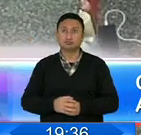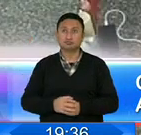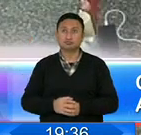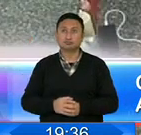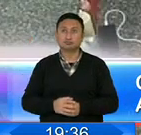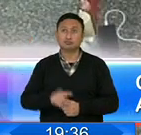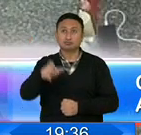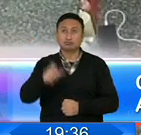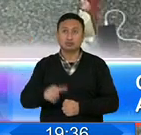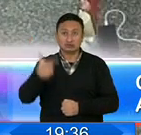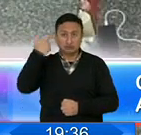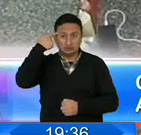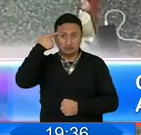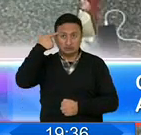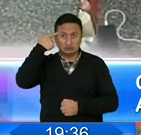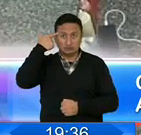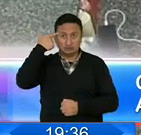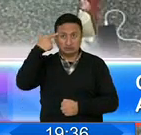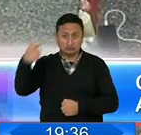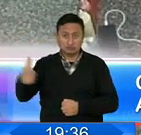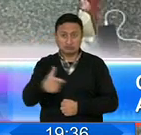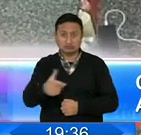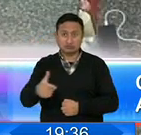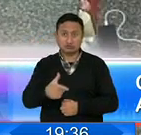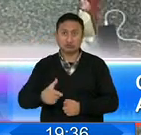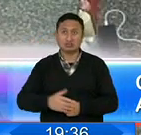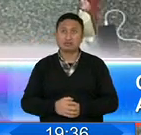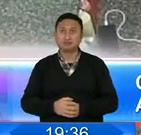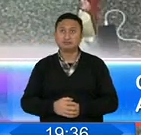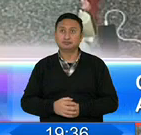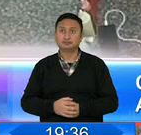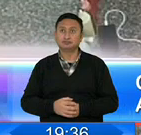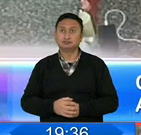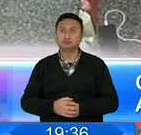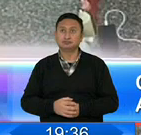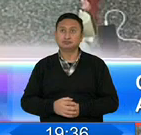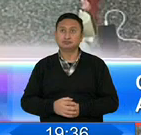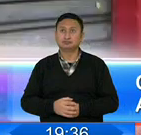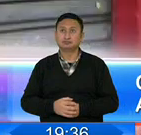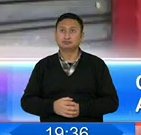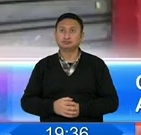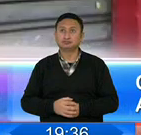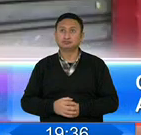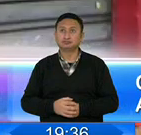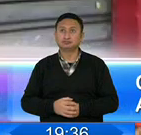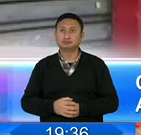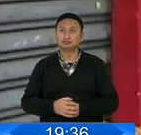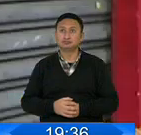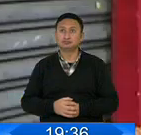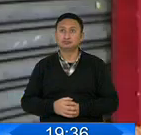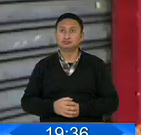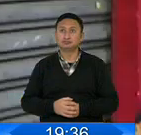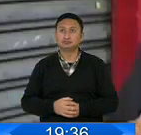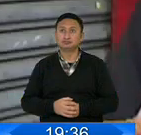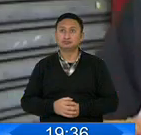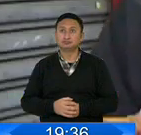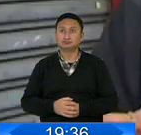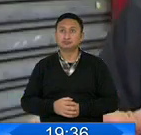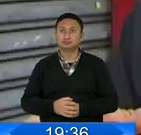los trabajadores. Dos sujetos se meten al negocio, le roban a una parejita que estaba aquí